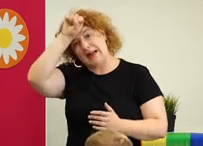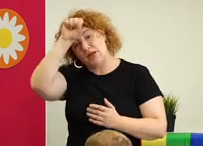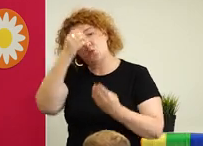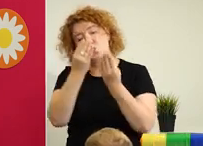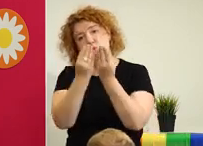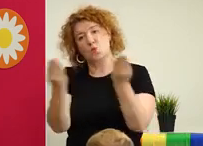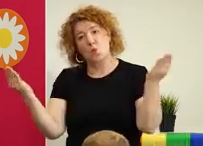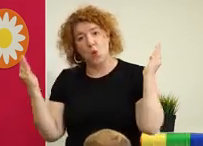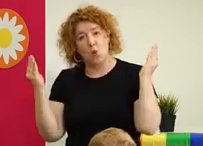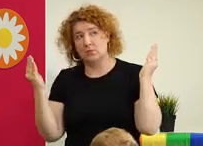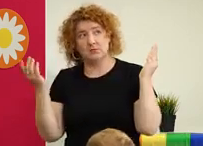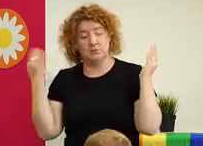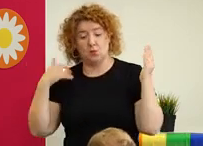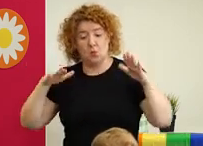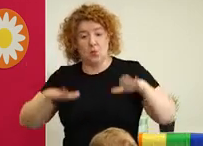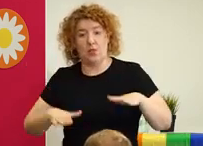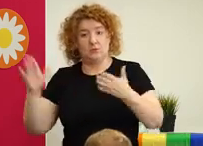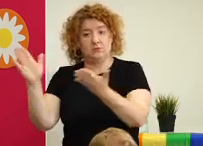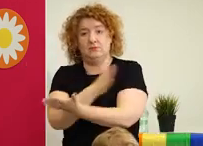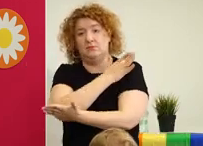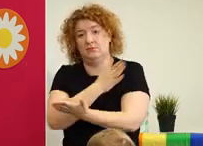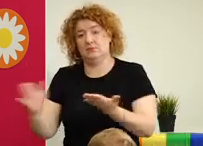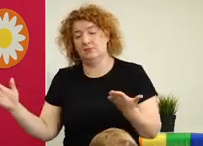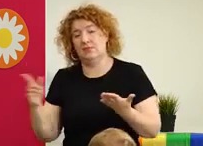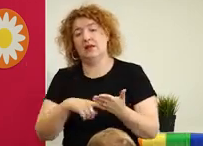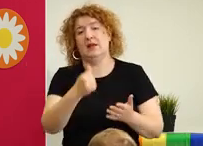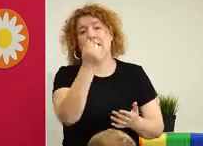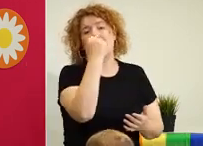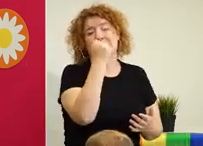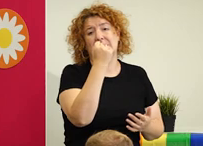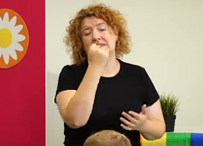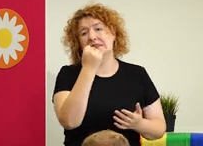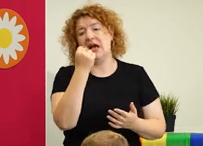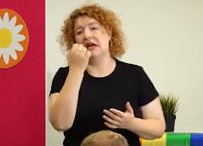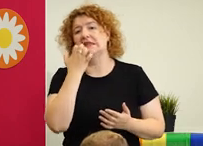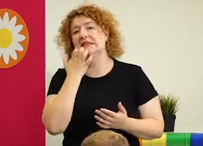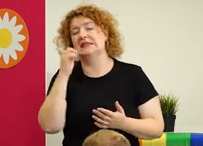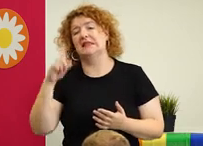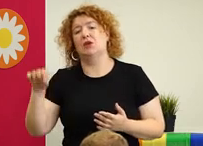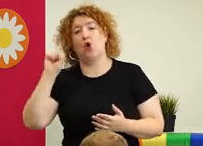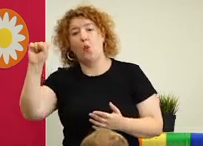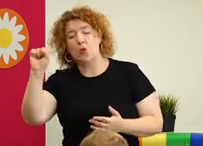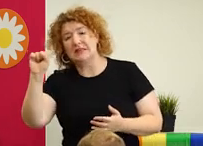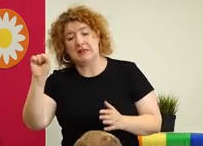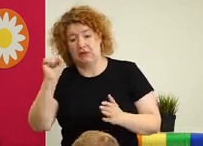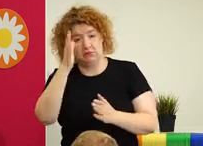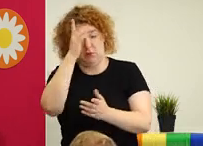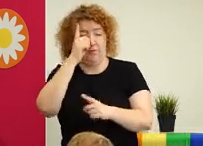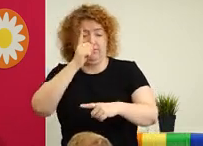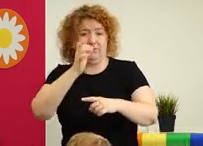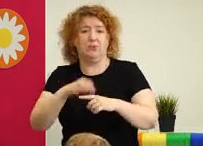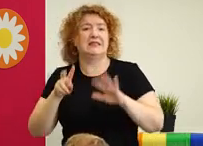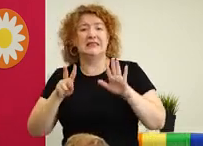del muro de Berlín separó el mundo entre capitalista y entre economista y fue el punto. Entonces 7 de octubre